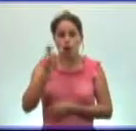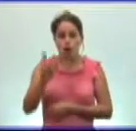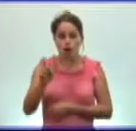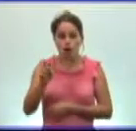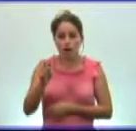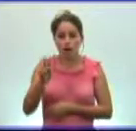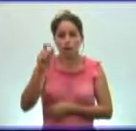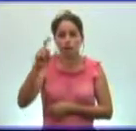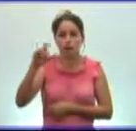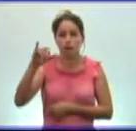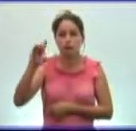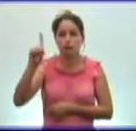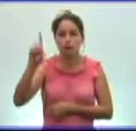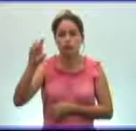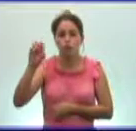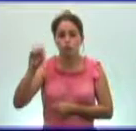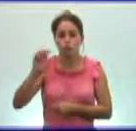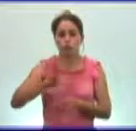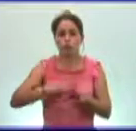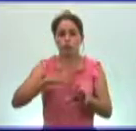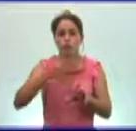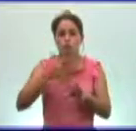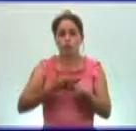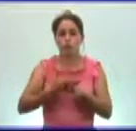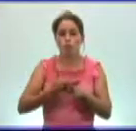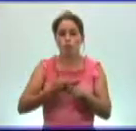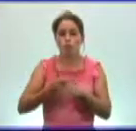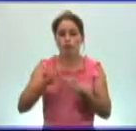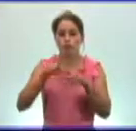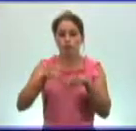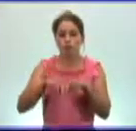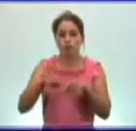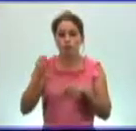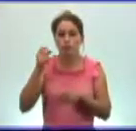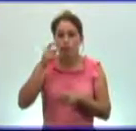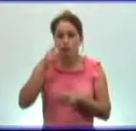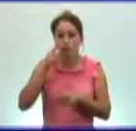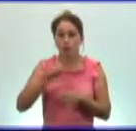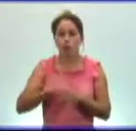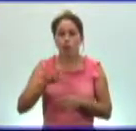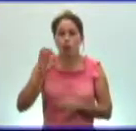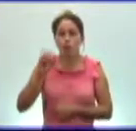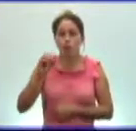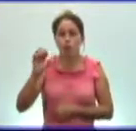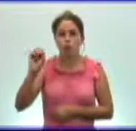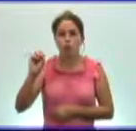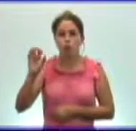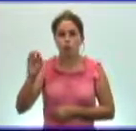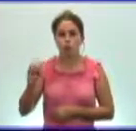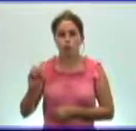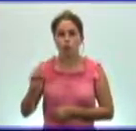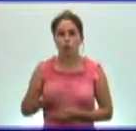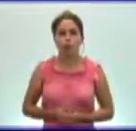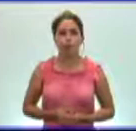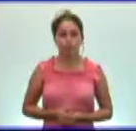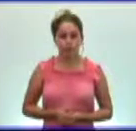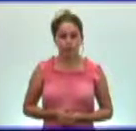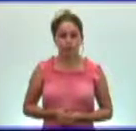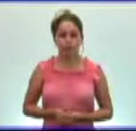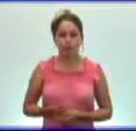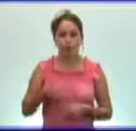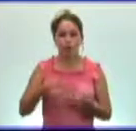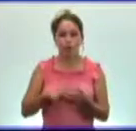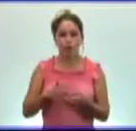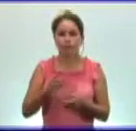el cambio de la terminación ito por oso. Por lo tanto, sería ácido sulfuroso. A la hora de escribir la fórmula de estos